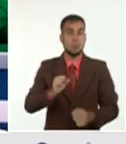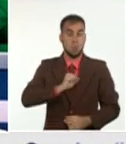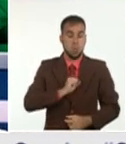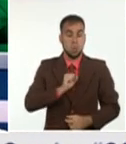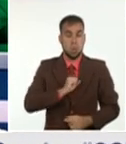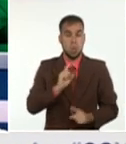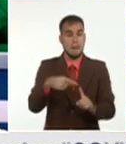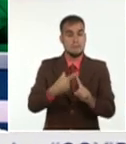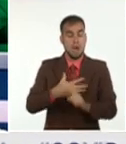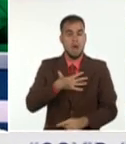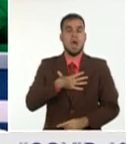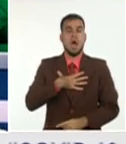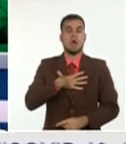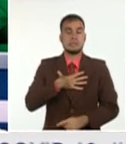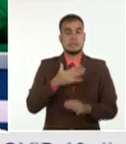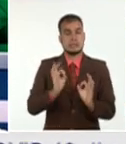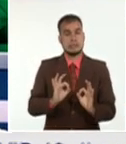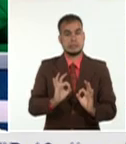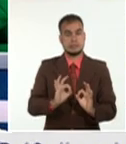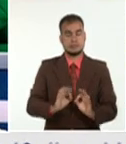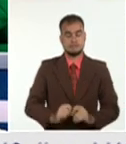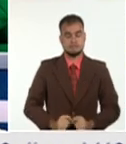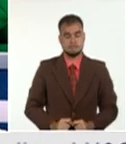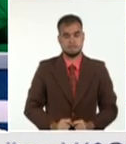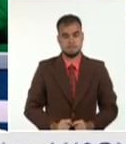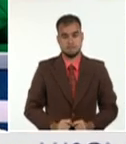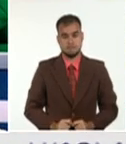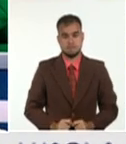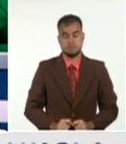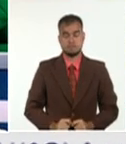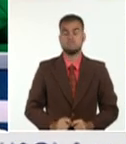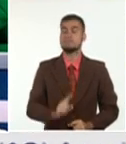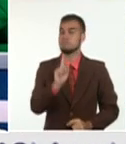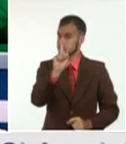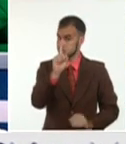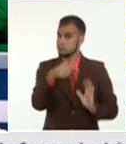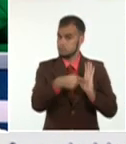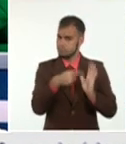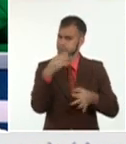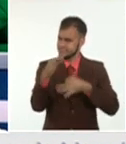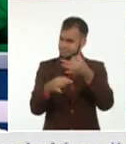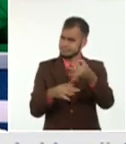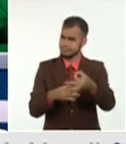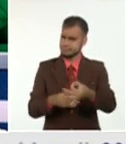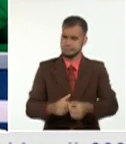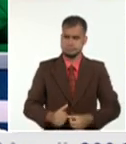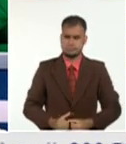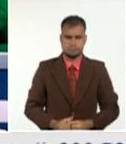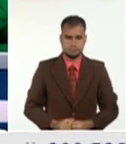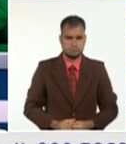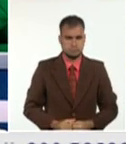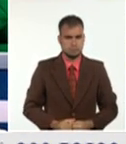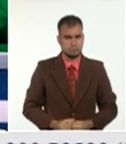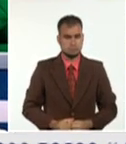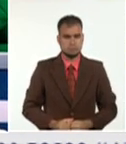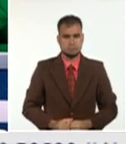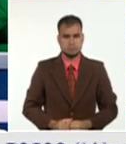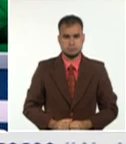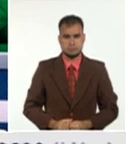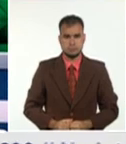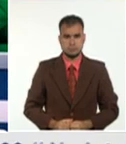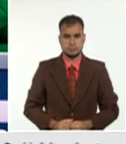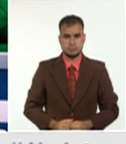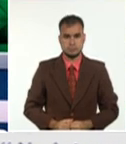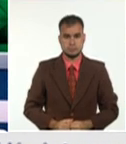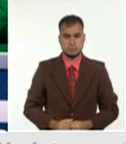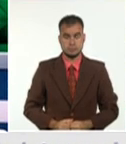aire. Fíjense, y hago un paréntesis aquí, como de los 5 fallecidos